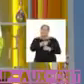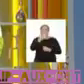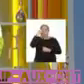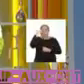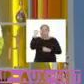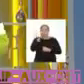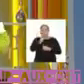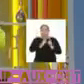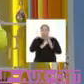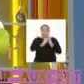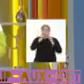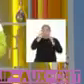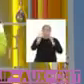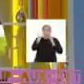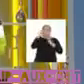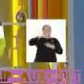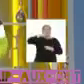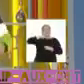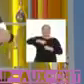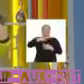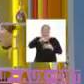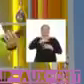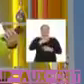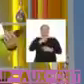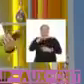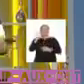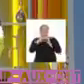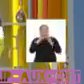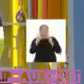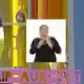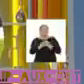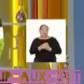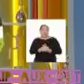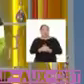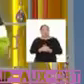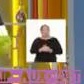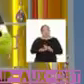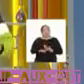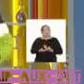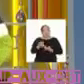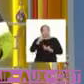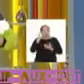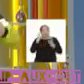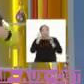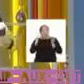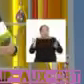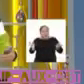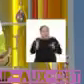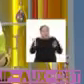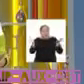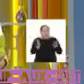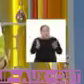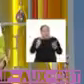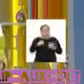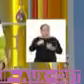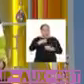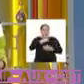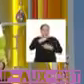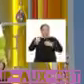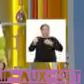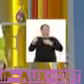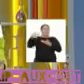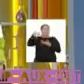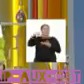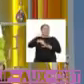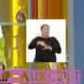sueños no la alejen de las necesidades e intereses de su familia. Al contrario, parece que la motivan para llenarse de seguridad y